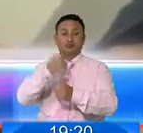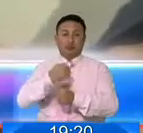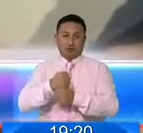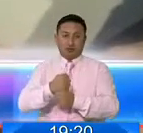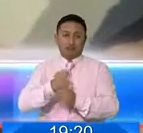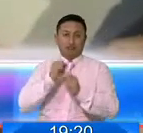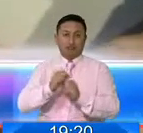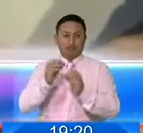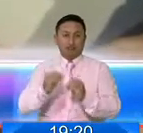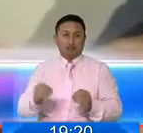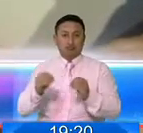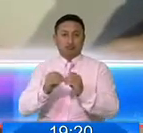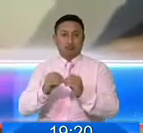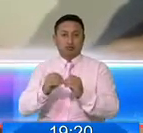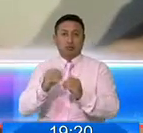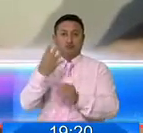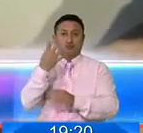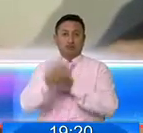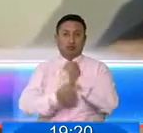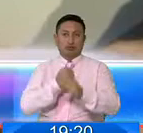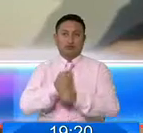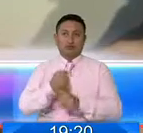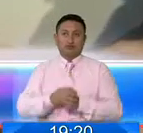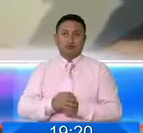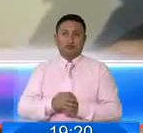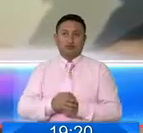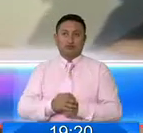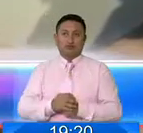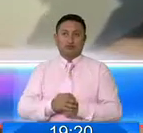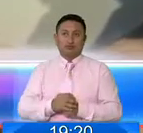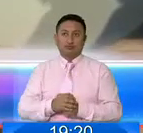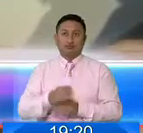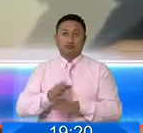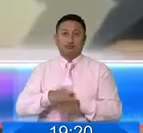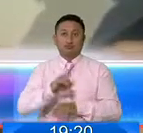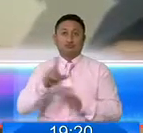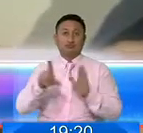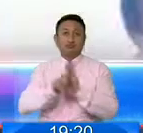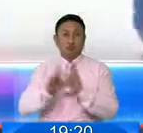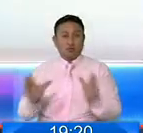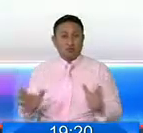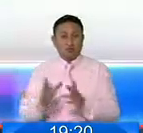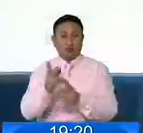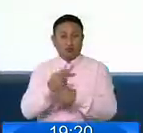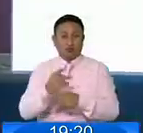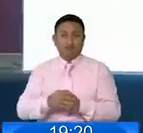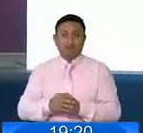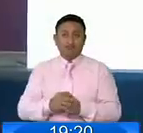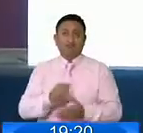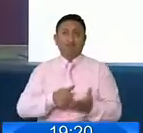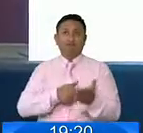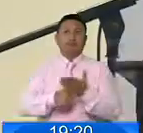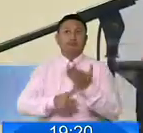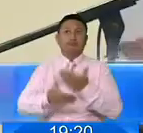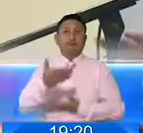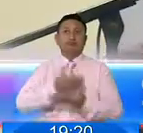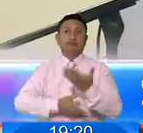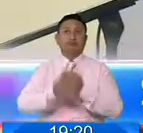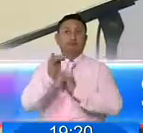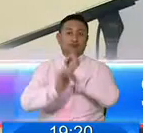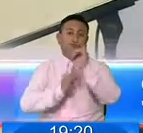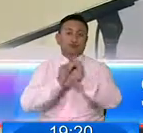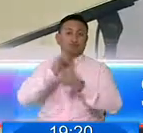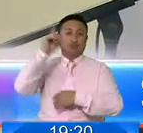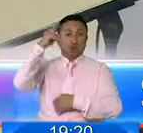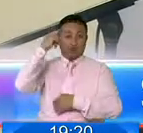se generarán en los próximos 4 años, solamente por la ley de fomento productivo. El ministro de Comercio Exterior afirma que el gobierno